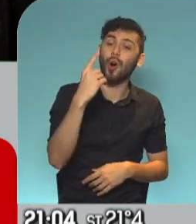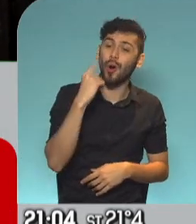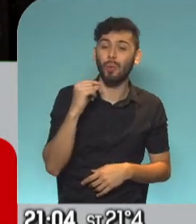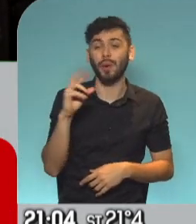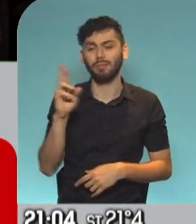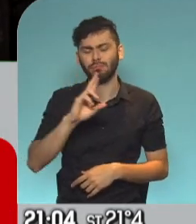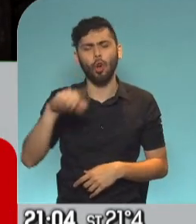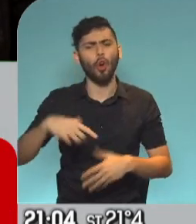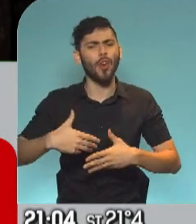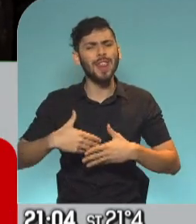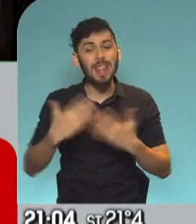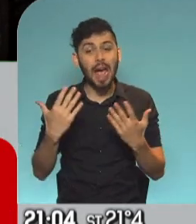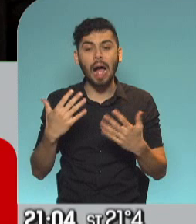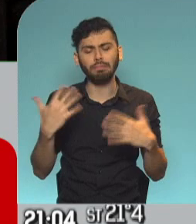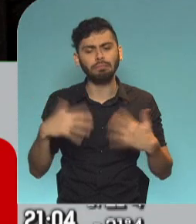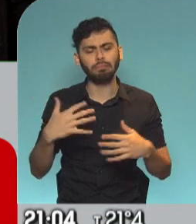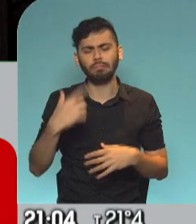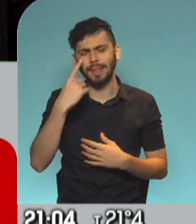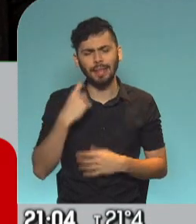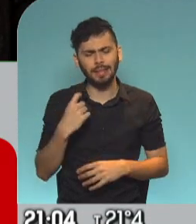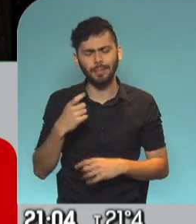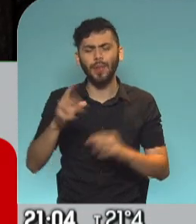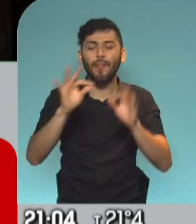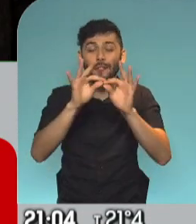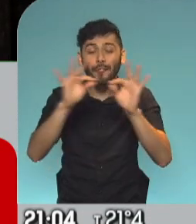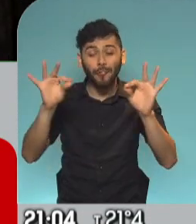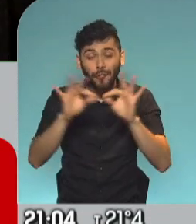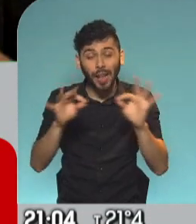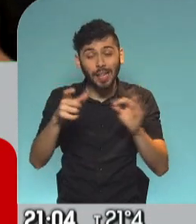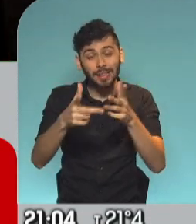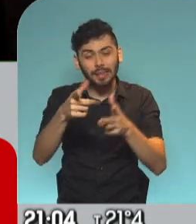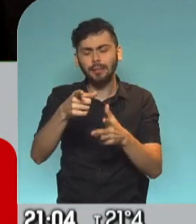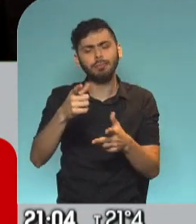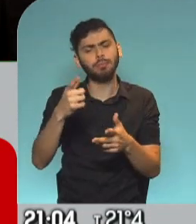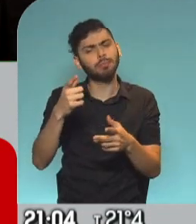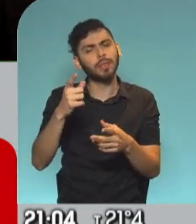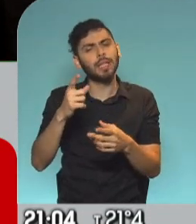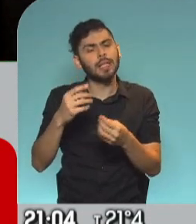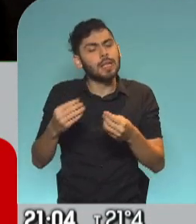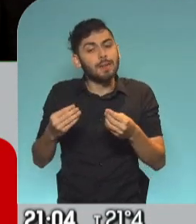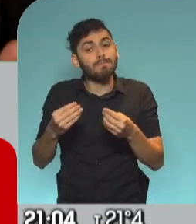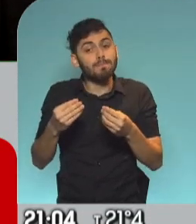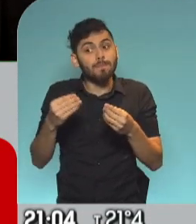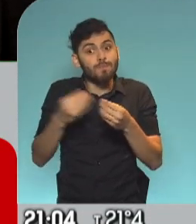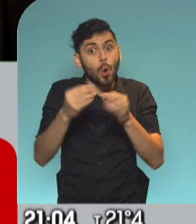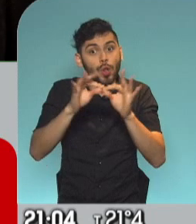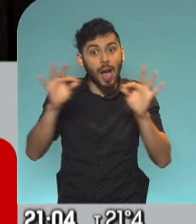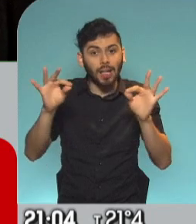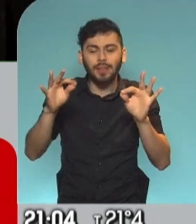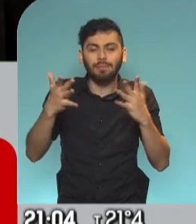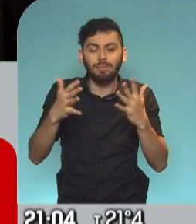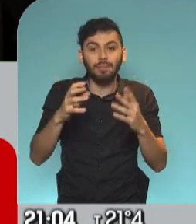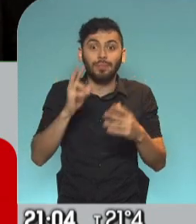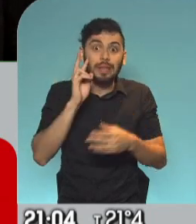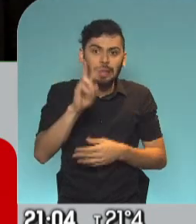día de tristeza. Hay entre las muchas frases que ustedes mencionaban, hay muchas que vienen con